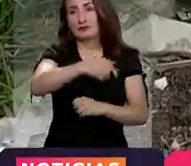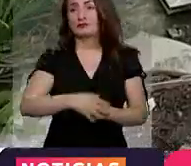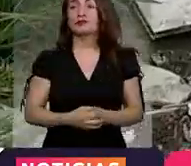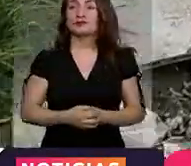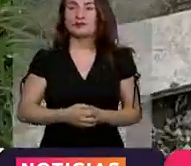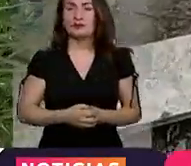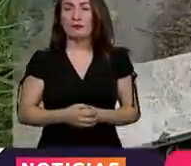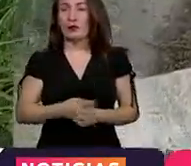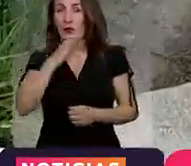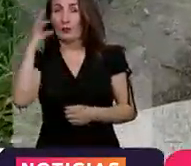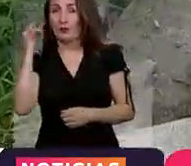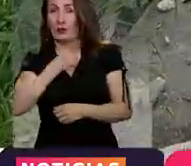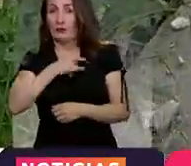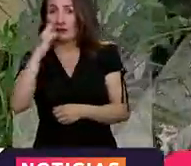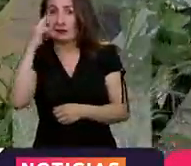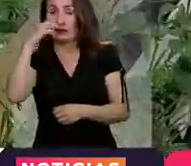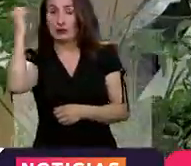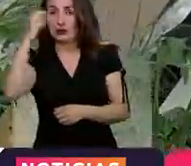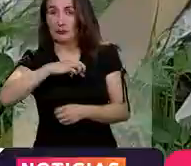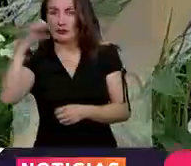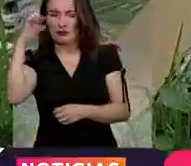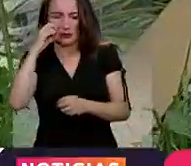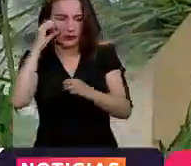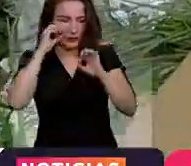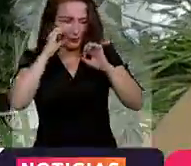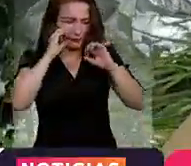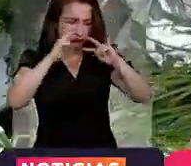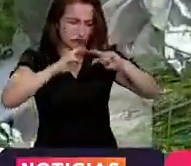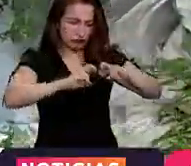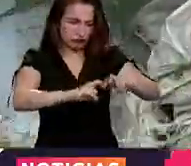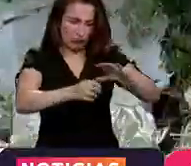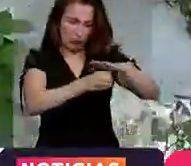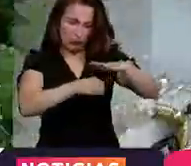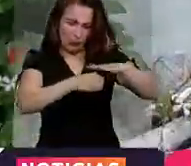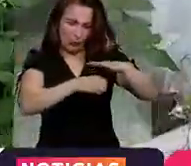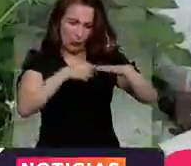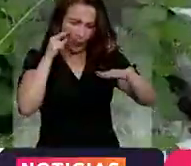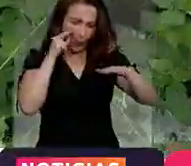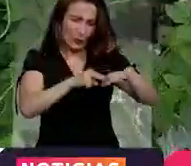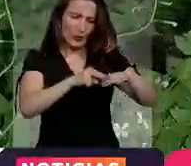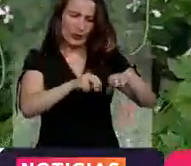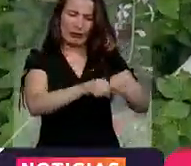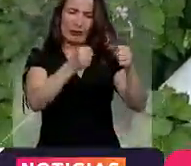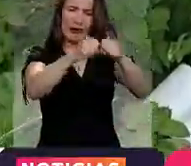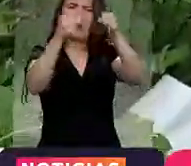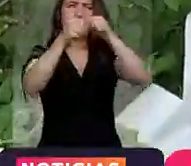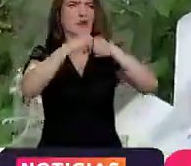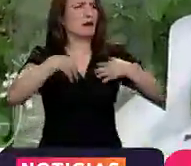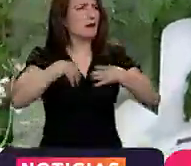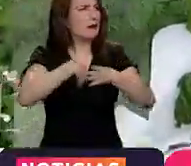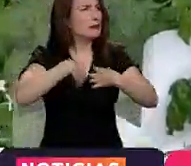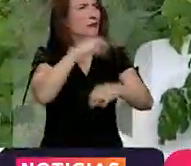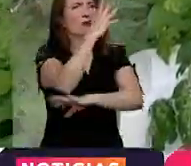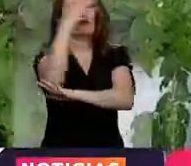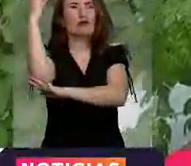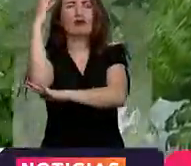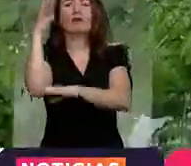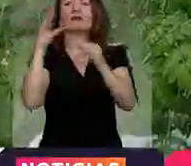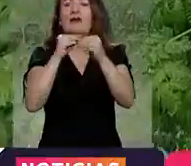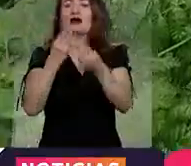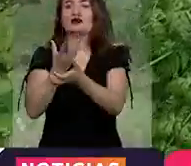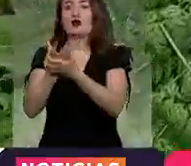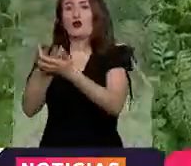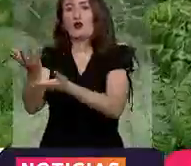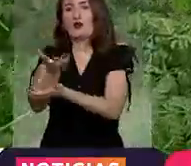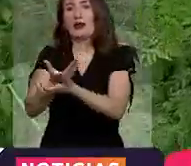el biólogo de la Universidad Nacional Rodrigo Mutis, este tipo de prácticas podrían causar graves daños a la flora y fauna del sector y del humedal La Conejera,